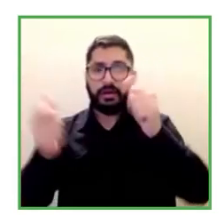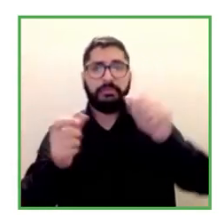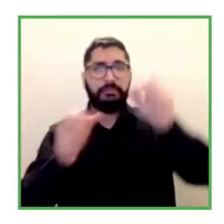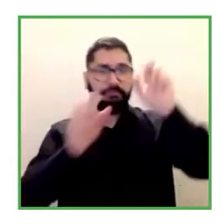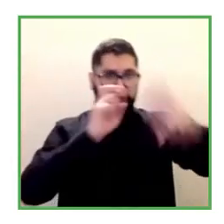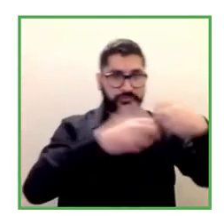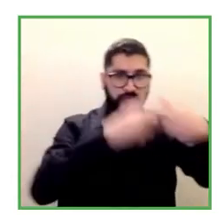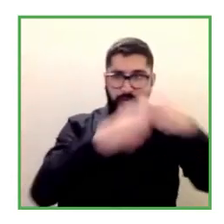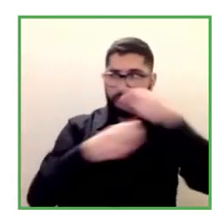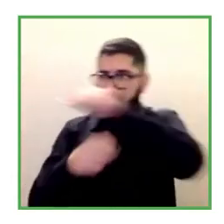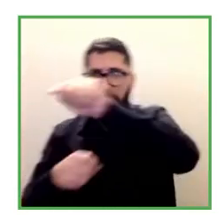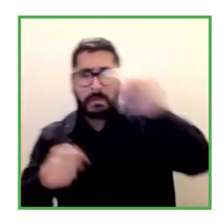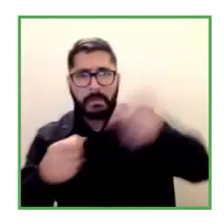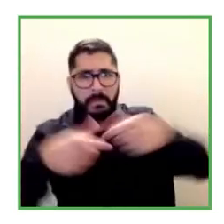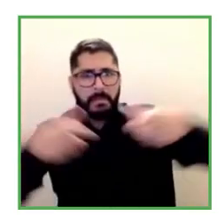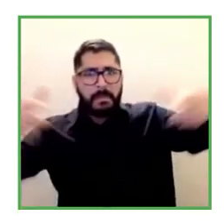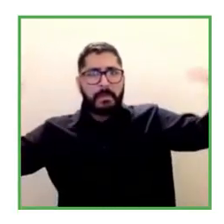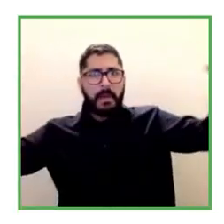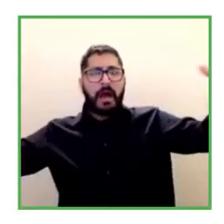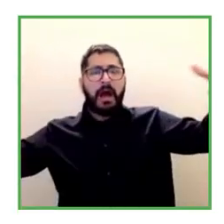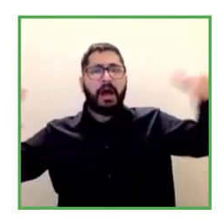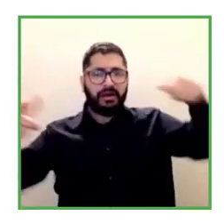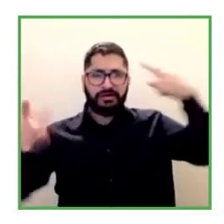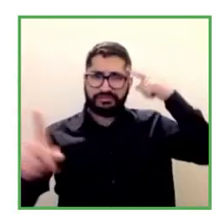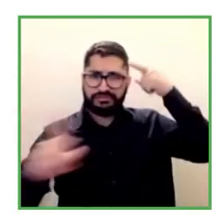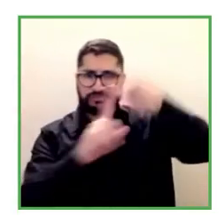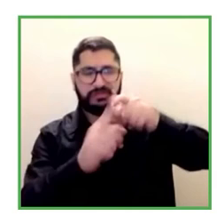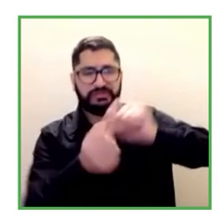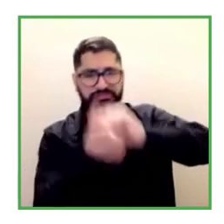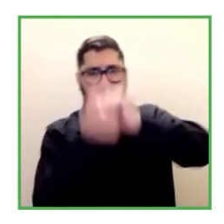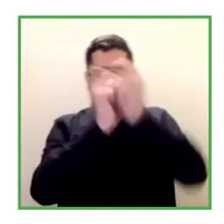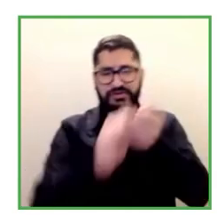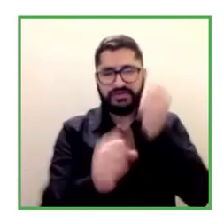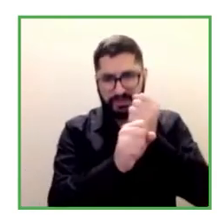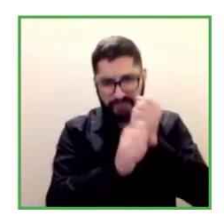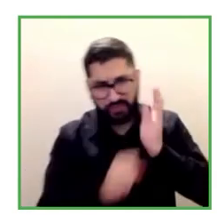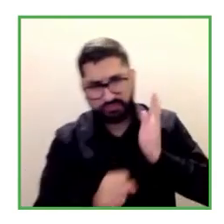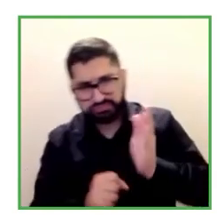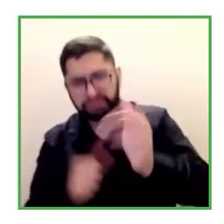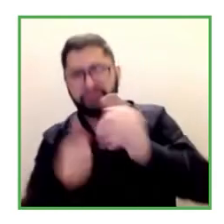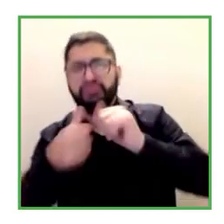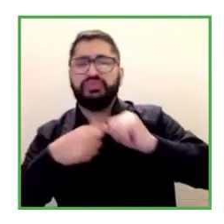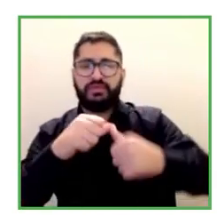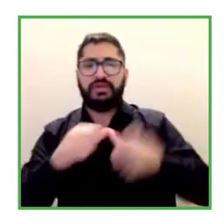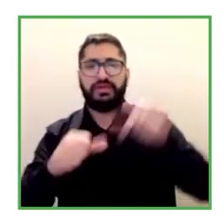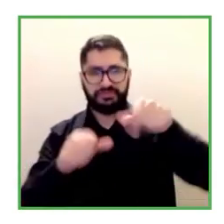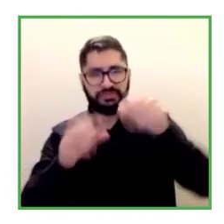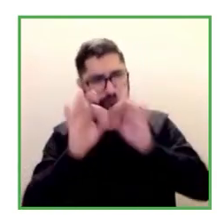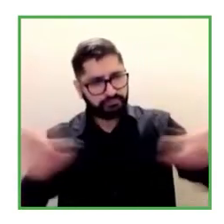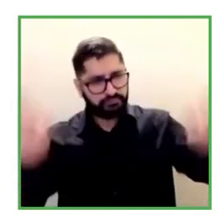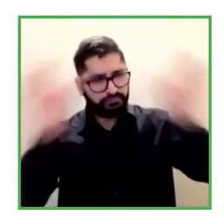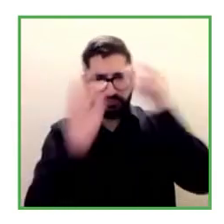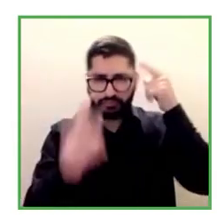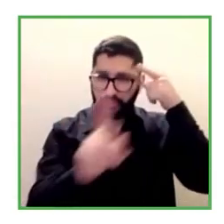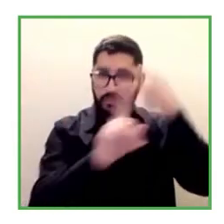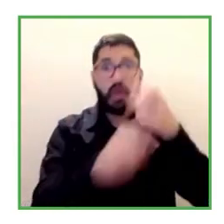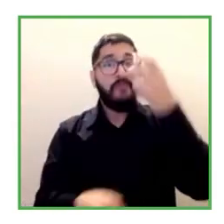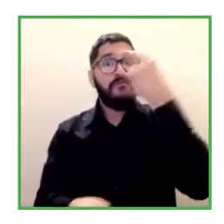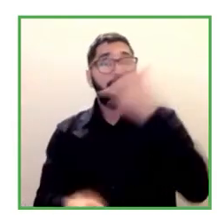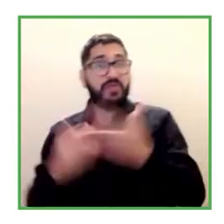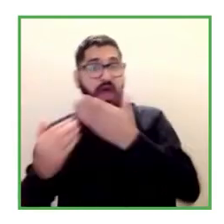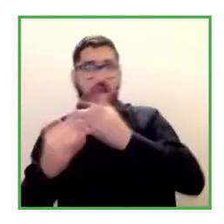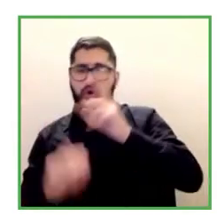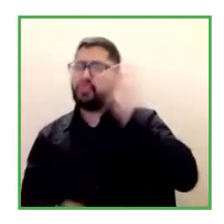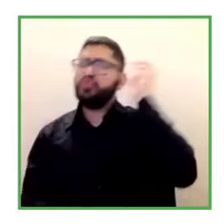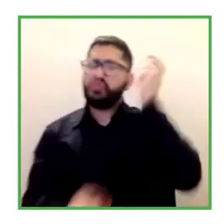tiempo de ese trabajo que ha costado tanto lograrlo. Entonces, yo diría que efectivamente la formación es muy